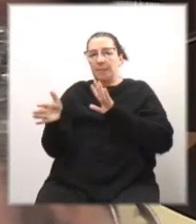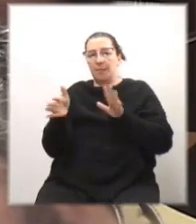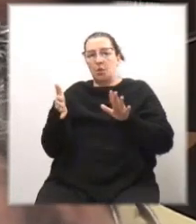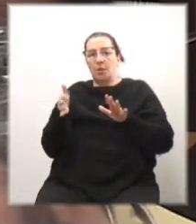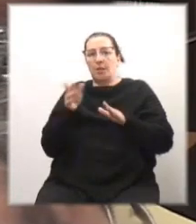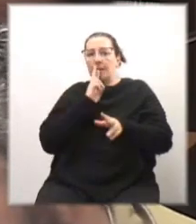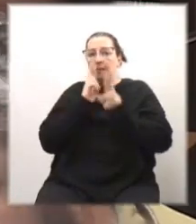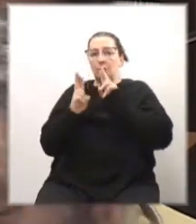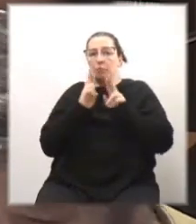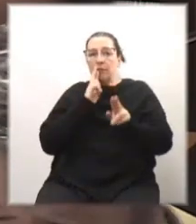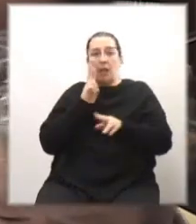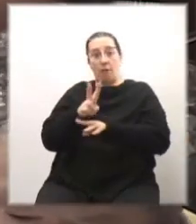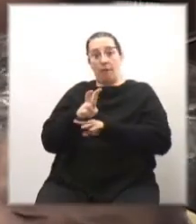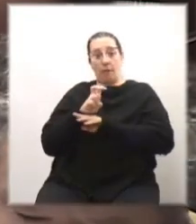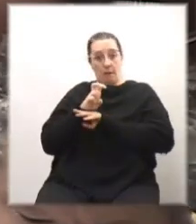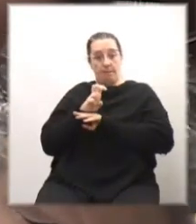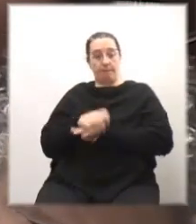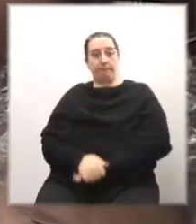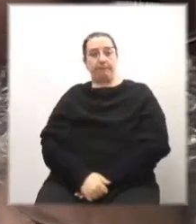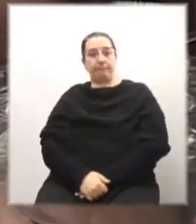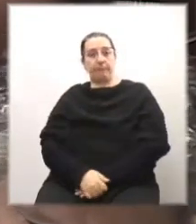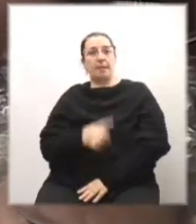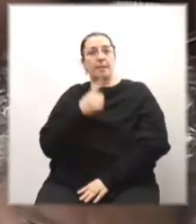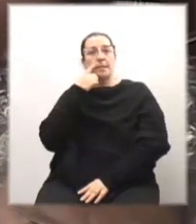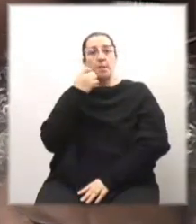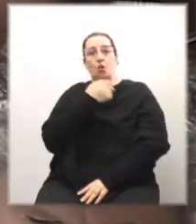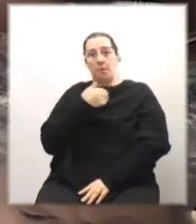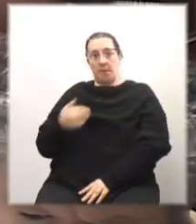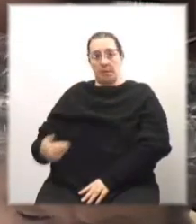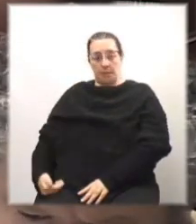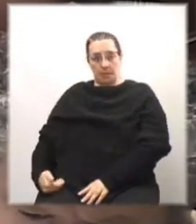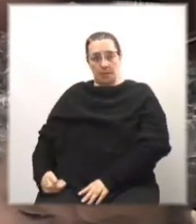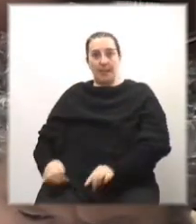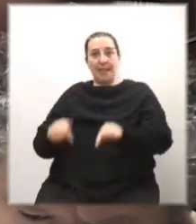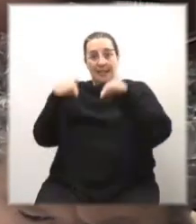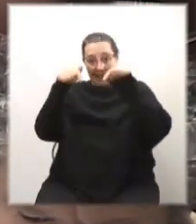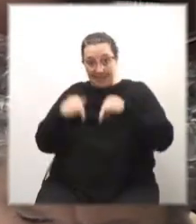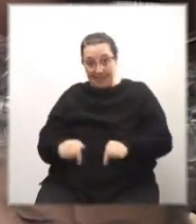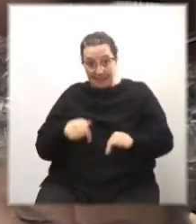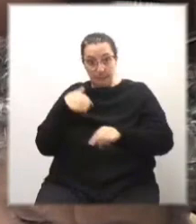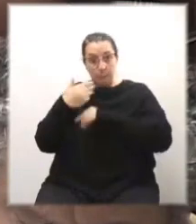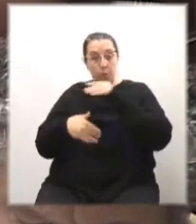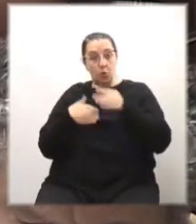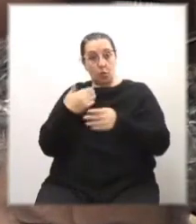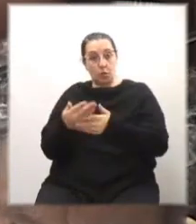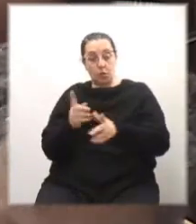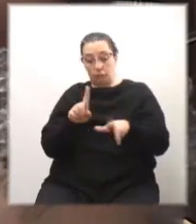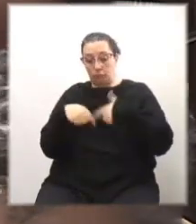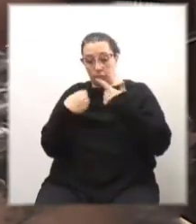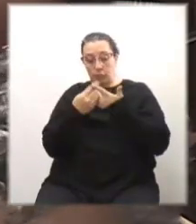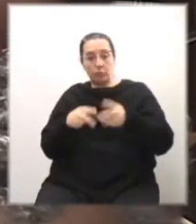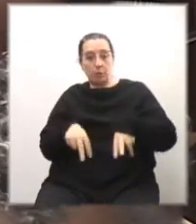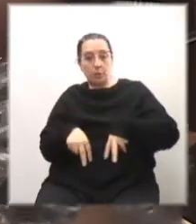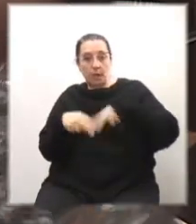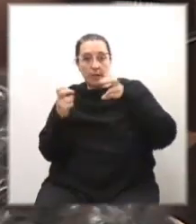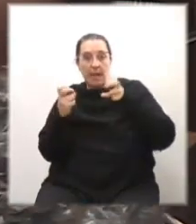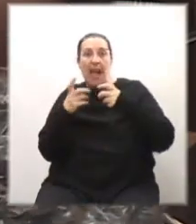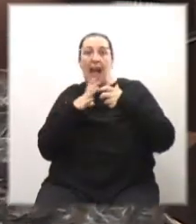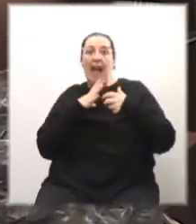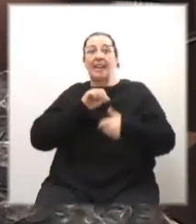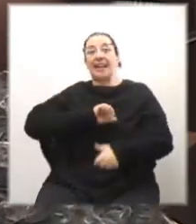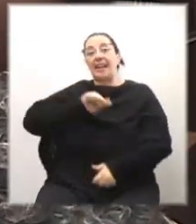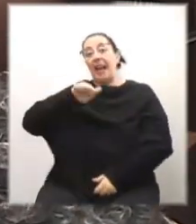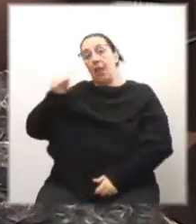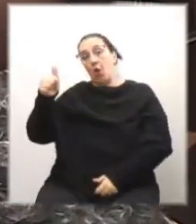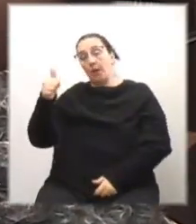del resultado fiscal estructural. Señor presidente, en este proceso que estamos analizando hay